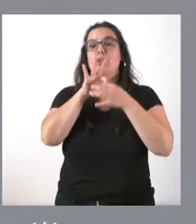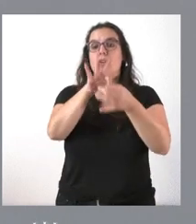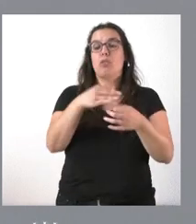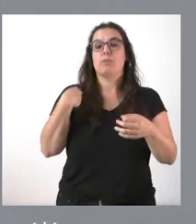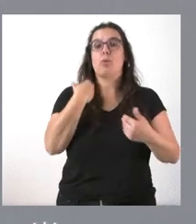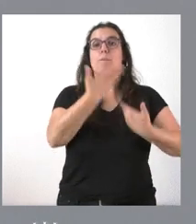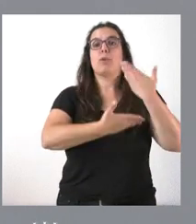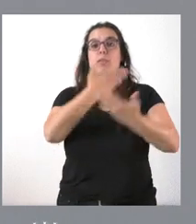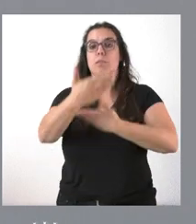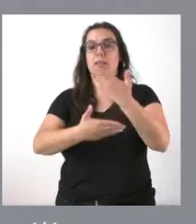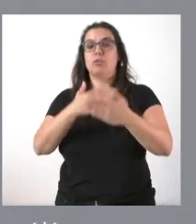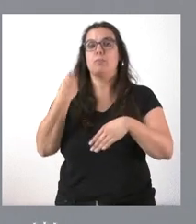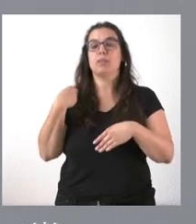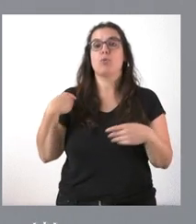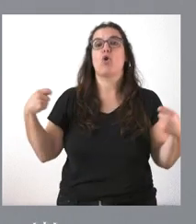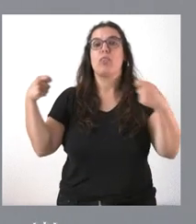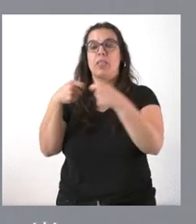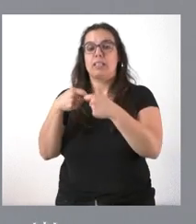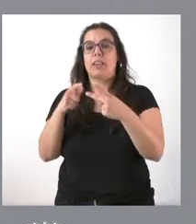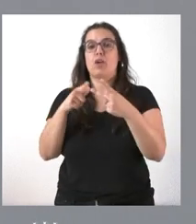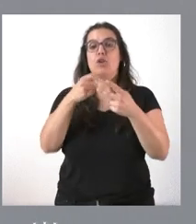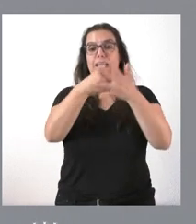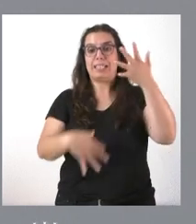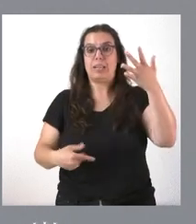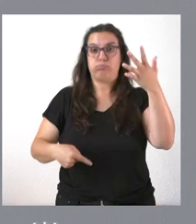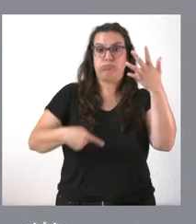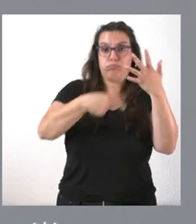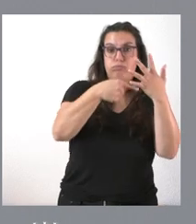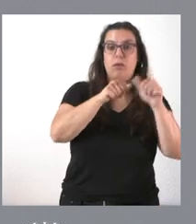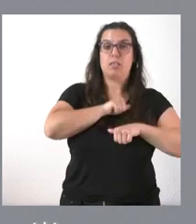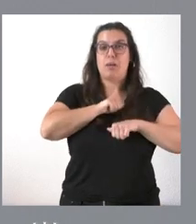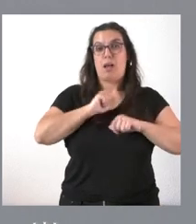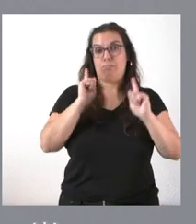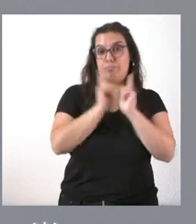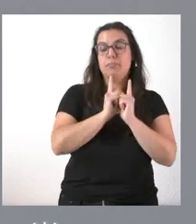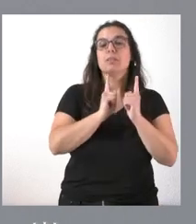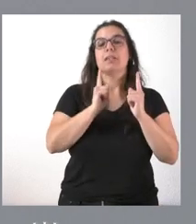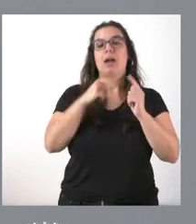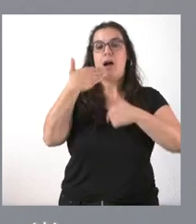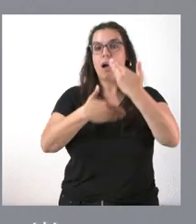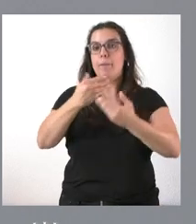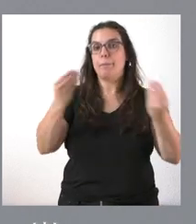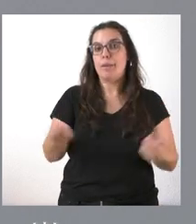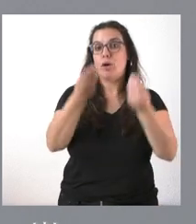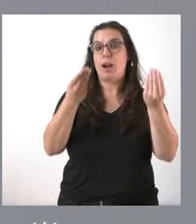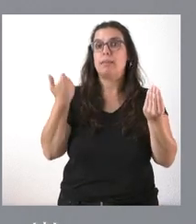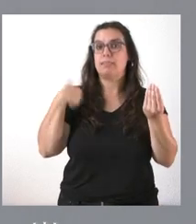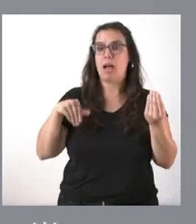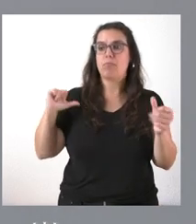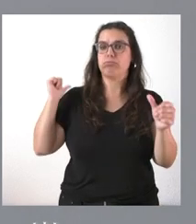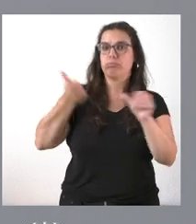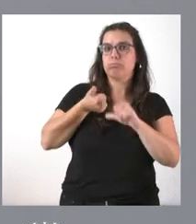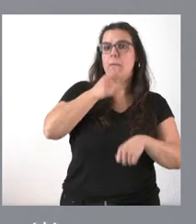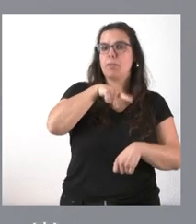el procedimiento de autoconcertación la reducción de estas de espera y seguir avanzando en esta dirección que nos ha permitido en los últimos meses y trimestres